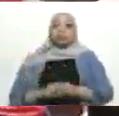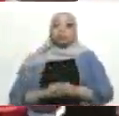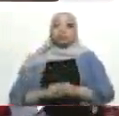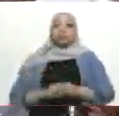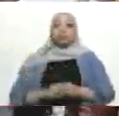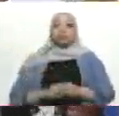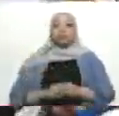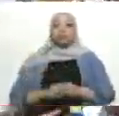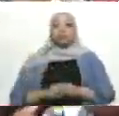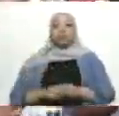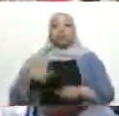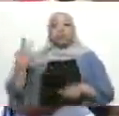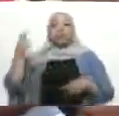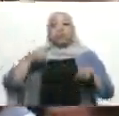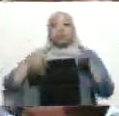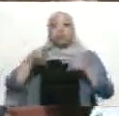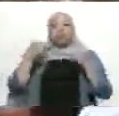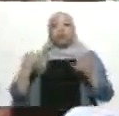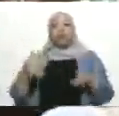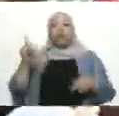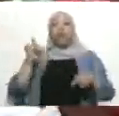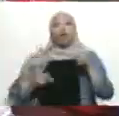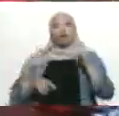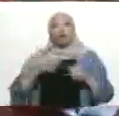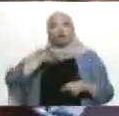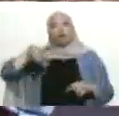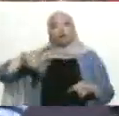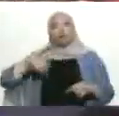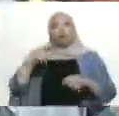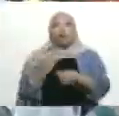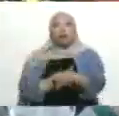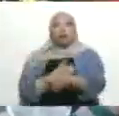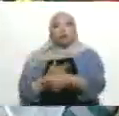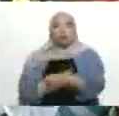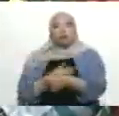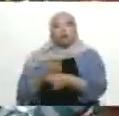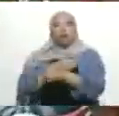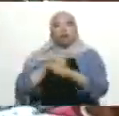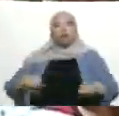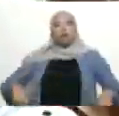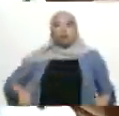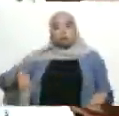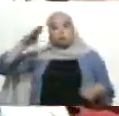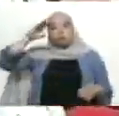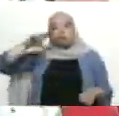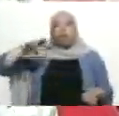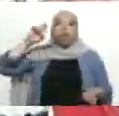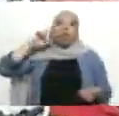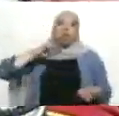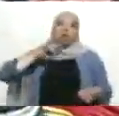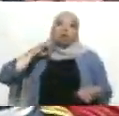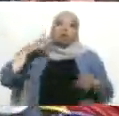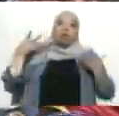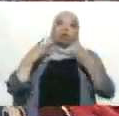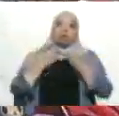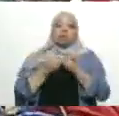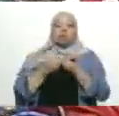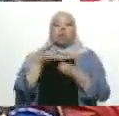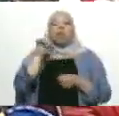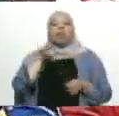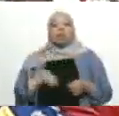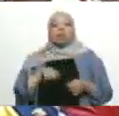Hoy hemos hecho reconocimiento a algunos hermanos y hermanas de la Fuerza Armada Nacional Bolivariana, compañeros